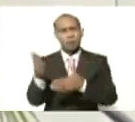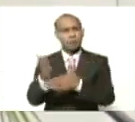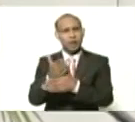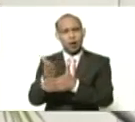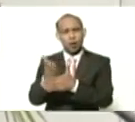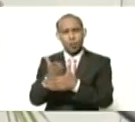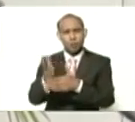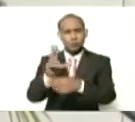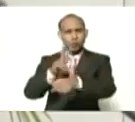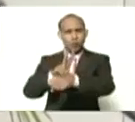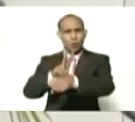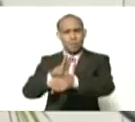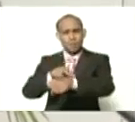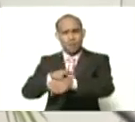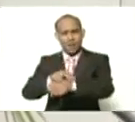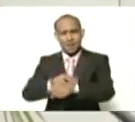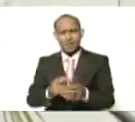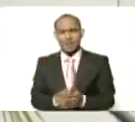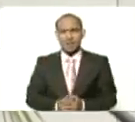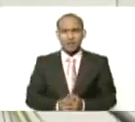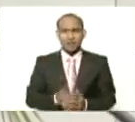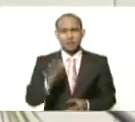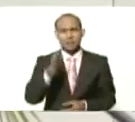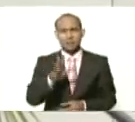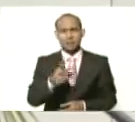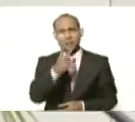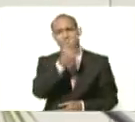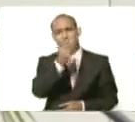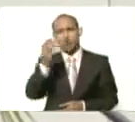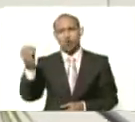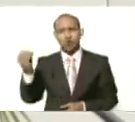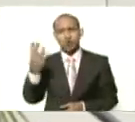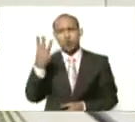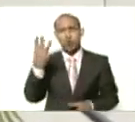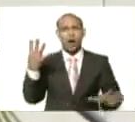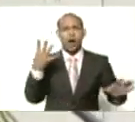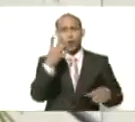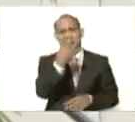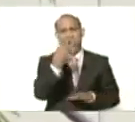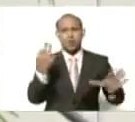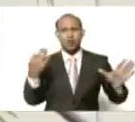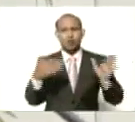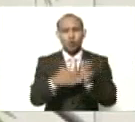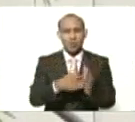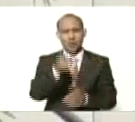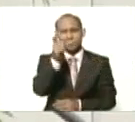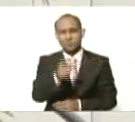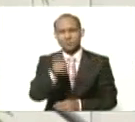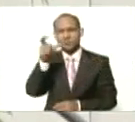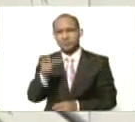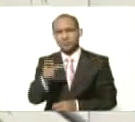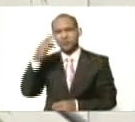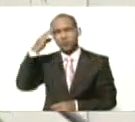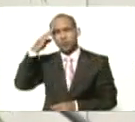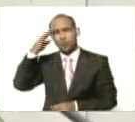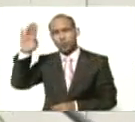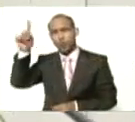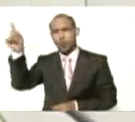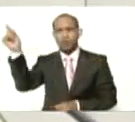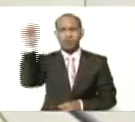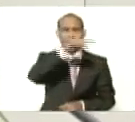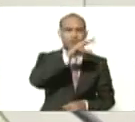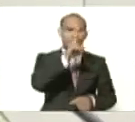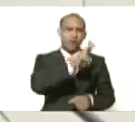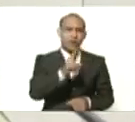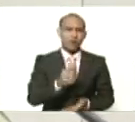cooperación médica han pasado más de 248.000 colaboradores por Venezuela. Algo